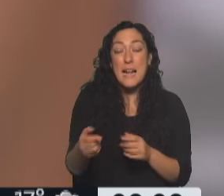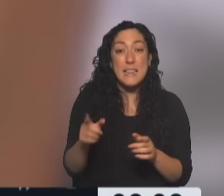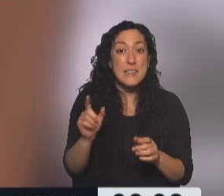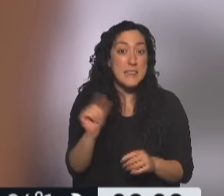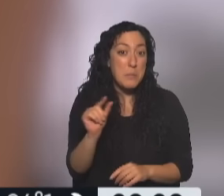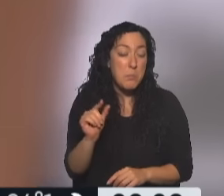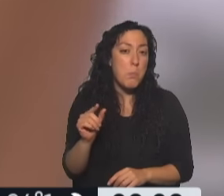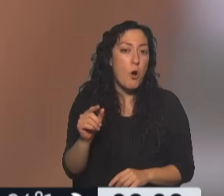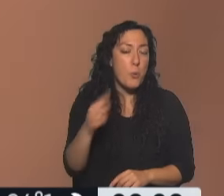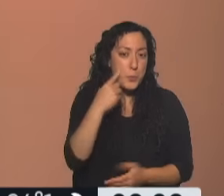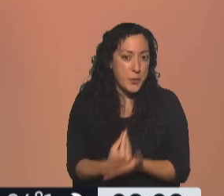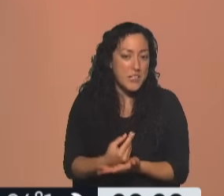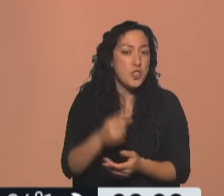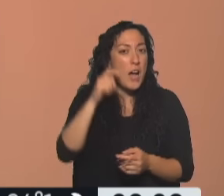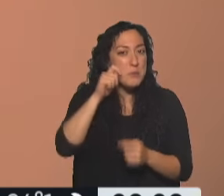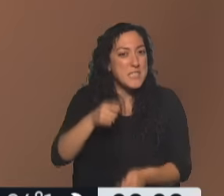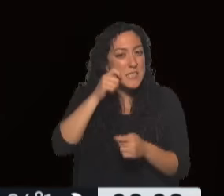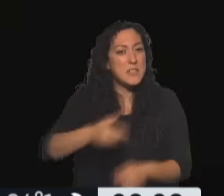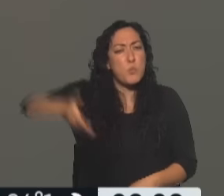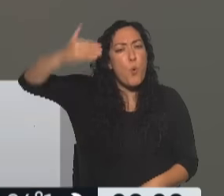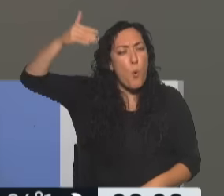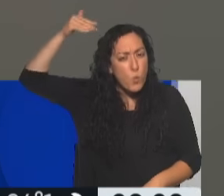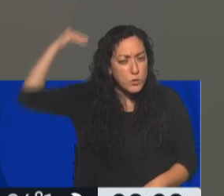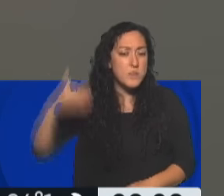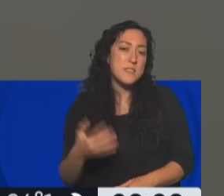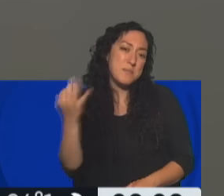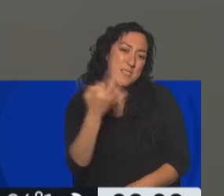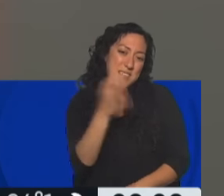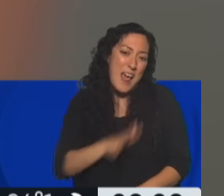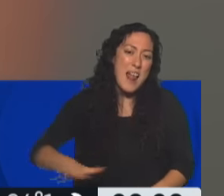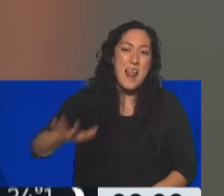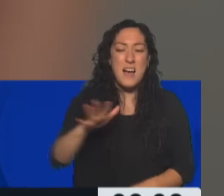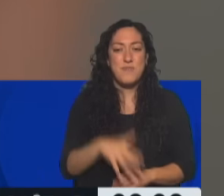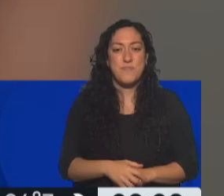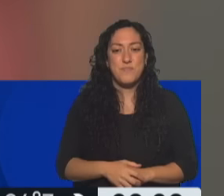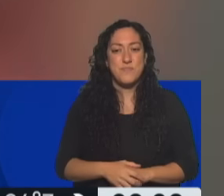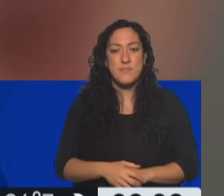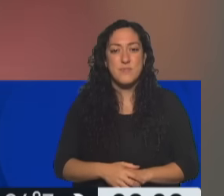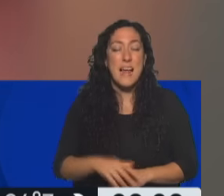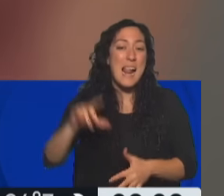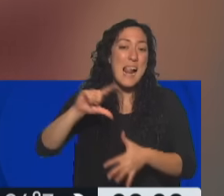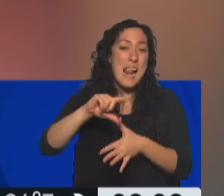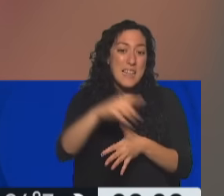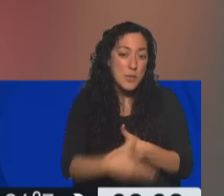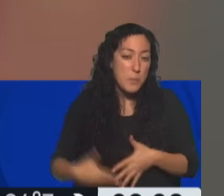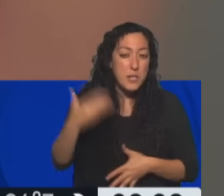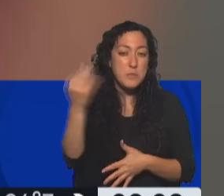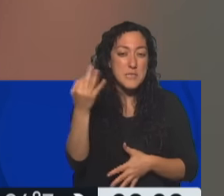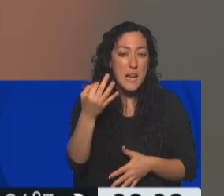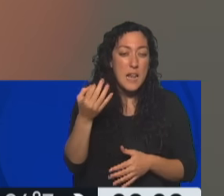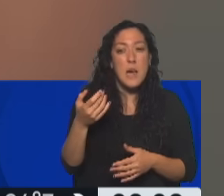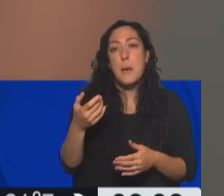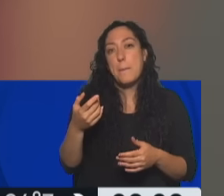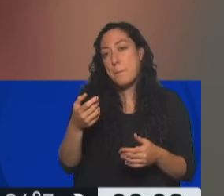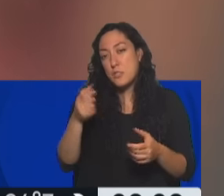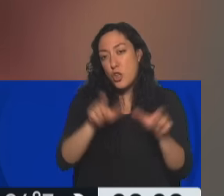venía a visitar hace muchos, muchos años. Sí, súper especial. Creo que Latinoamérica no tenía tantos pilotos desde hacía mucho